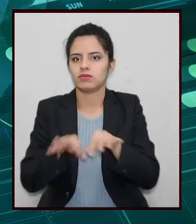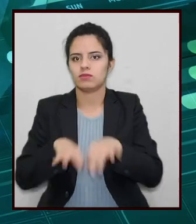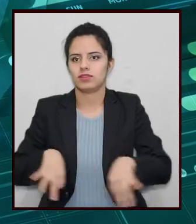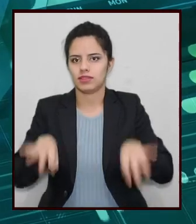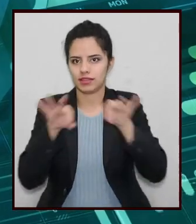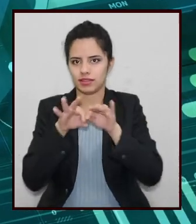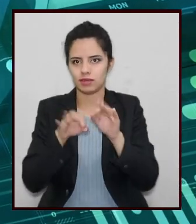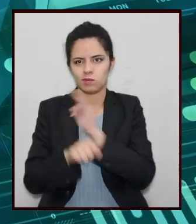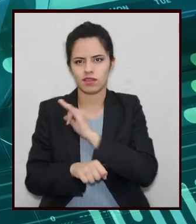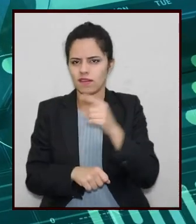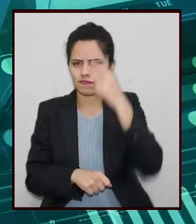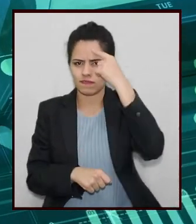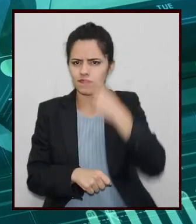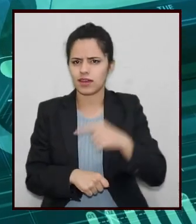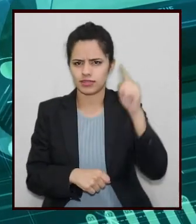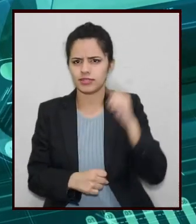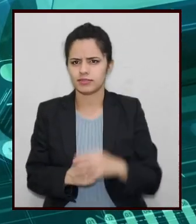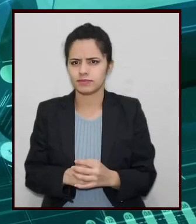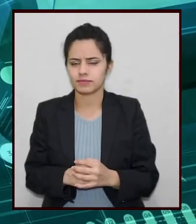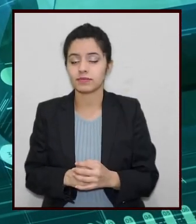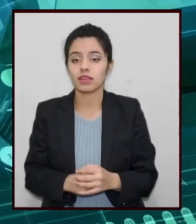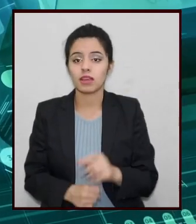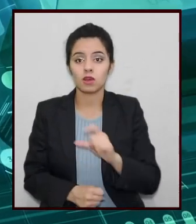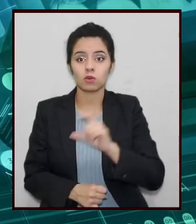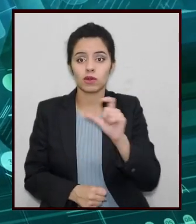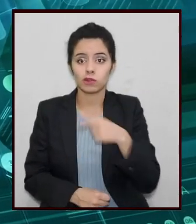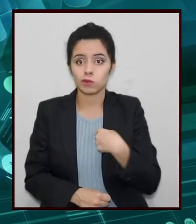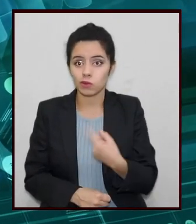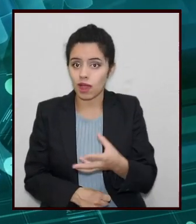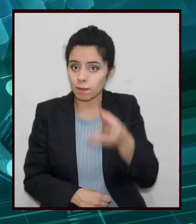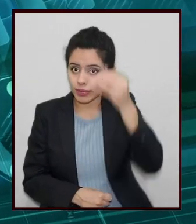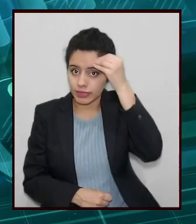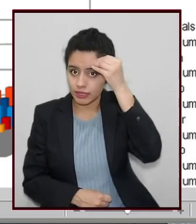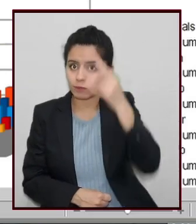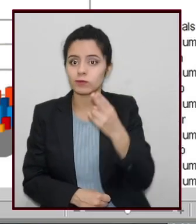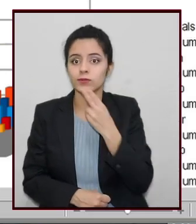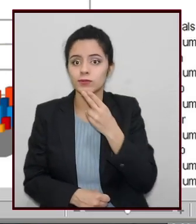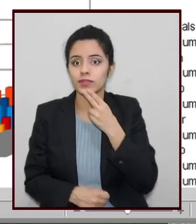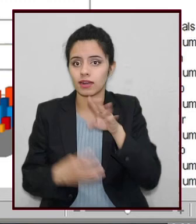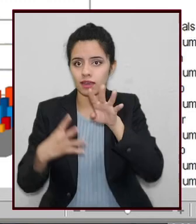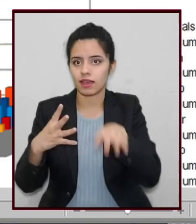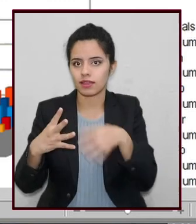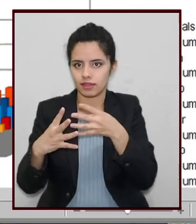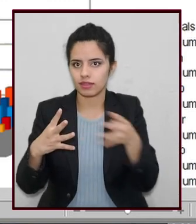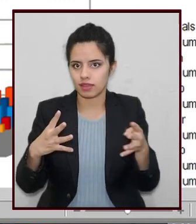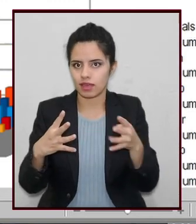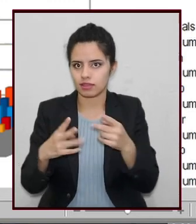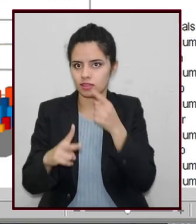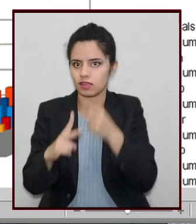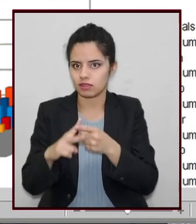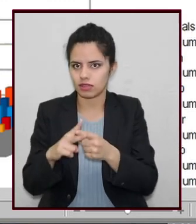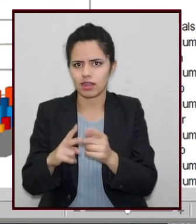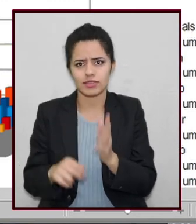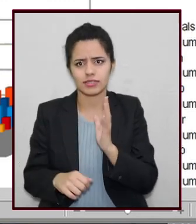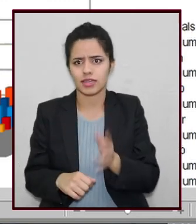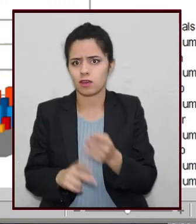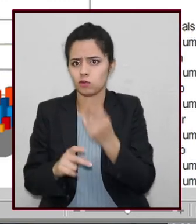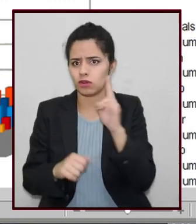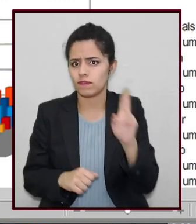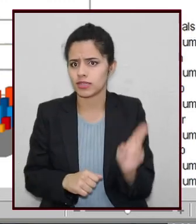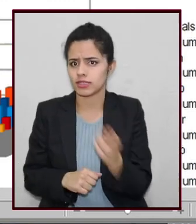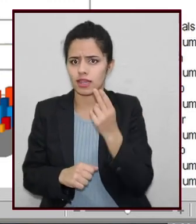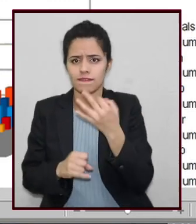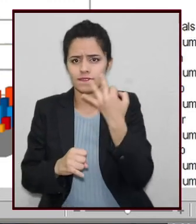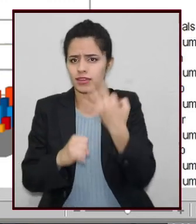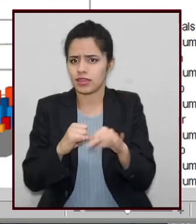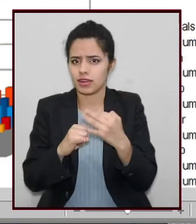importantes con mucha facilidad y rapidez. Cuando yo aprendí a usar hojas de cálculo, ya estaba estaba por terminar la universidad.